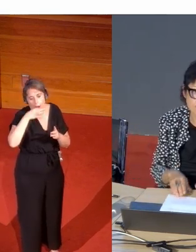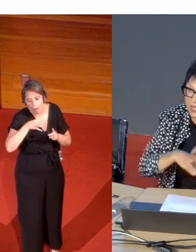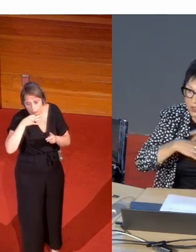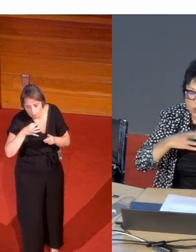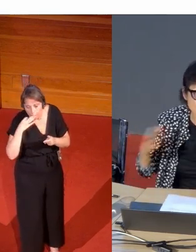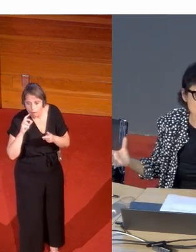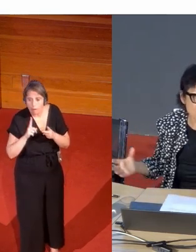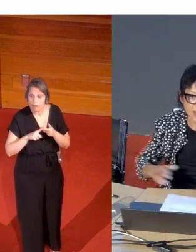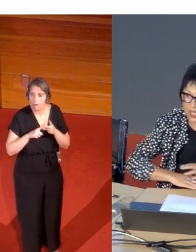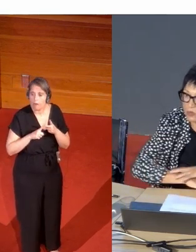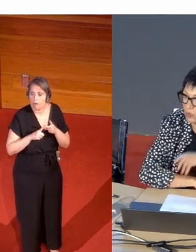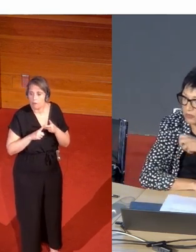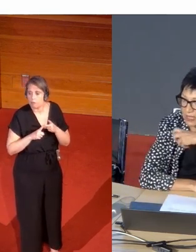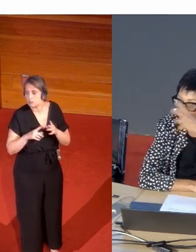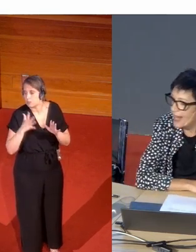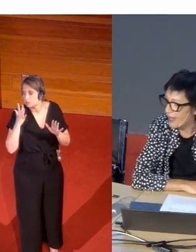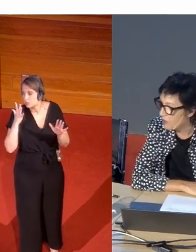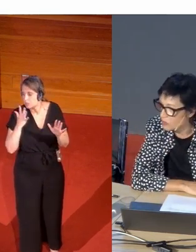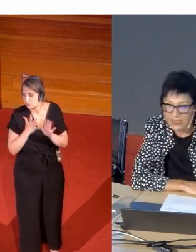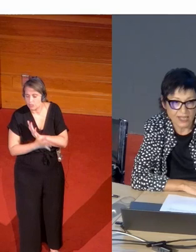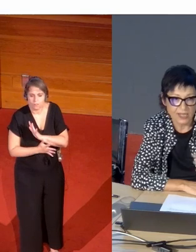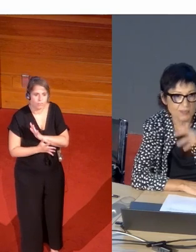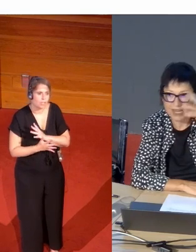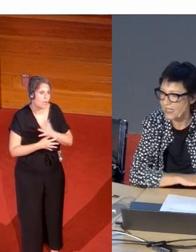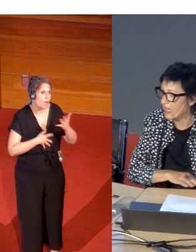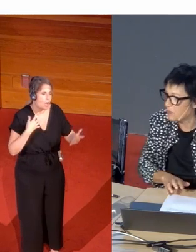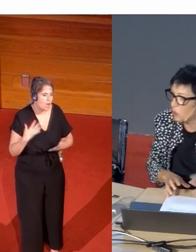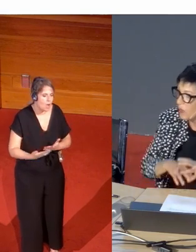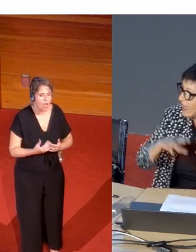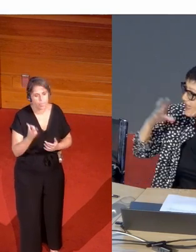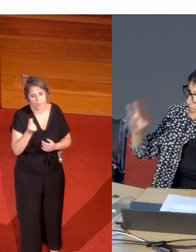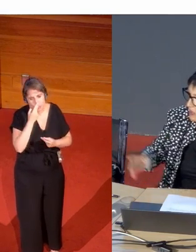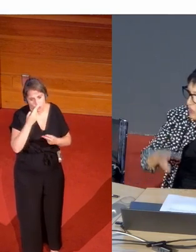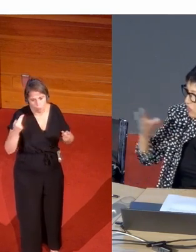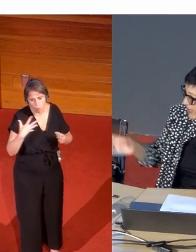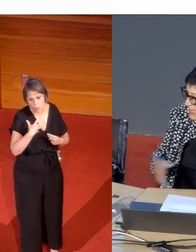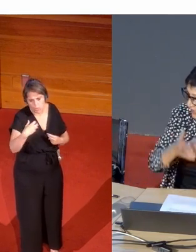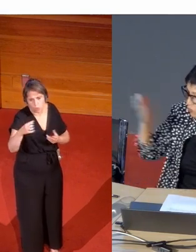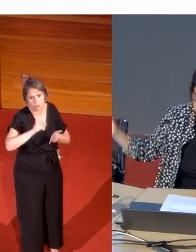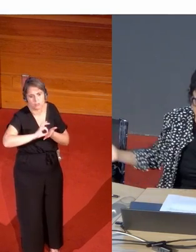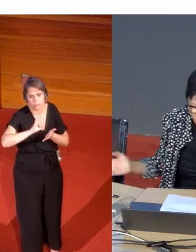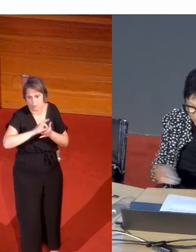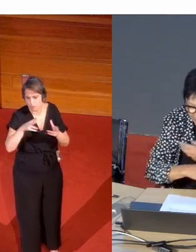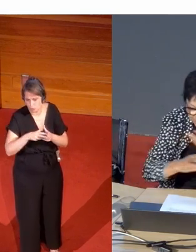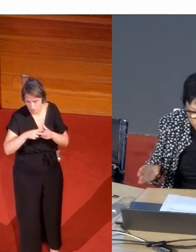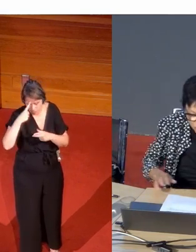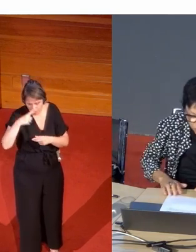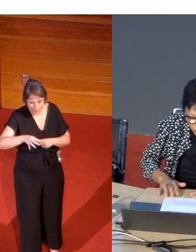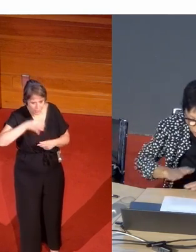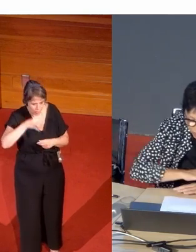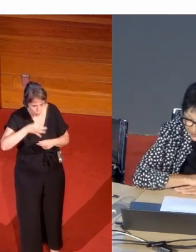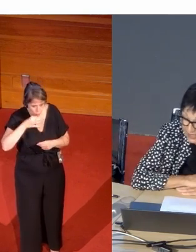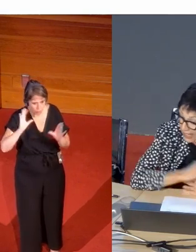que suponen un drenaje brutal para las arcas públicas en servicios sociales el discurso lo sabéis el